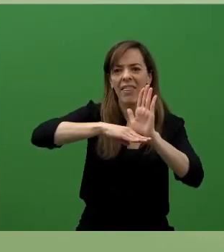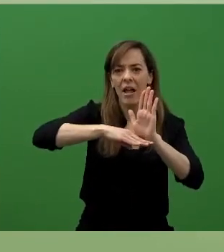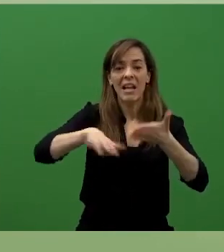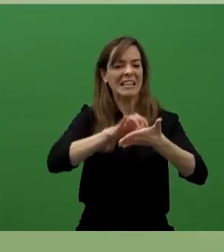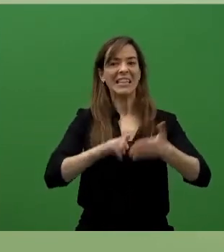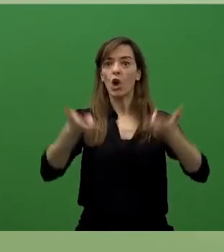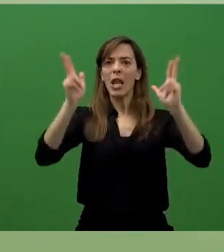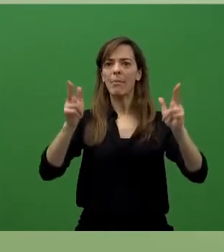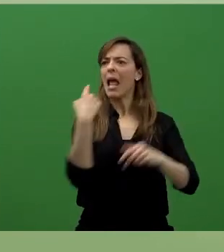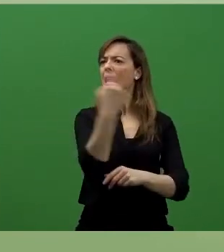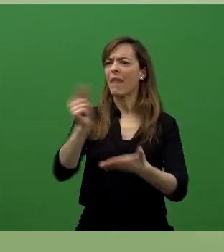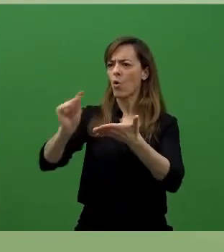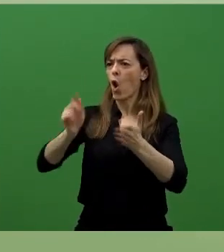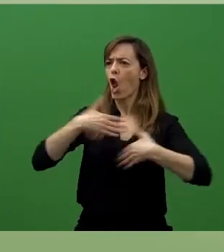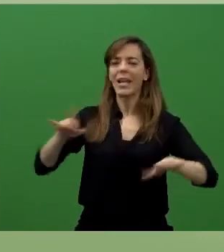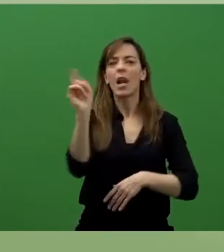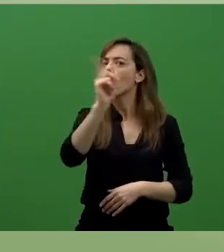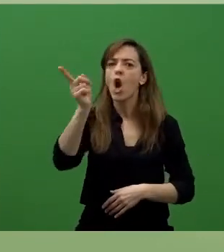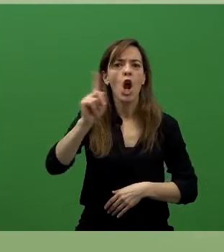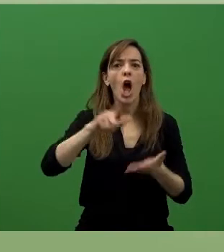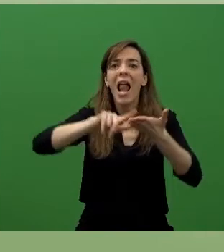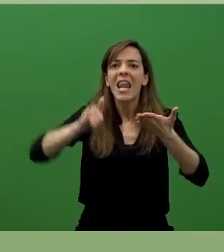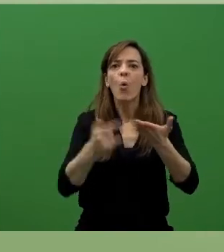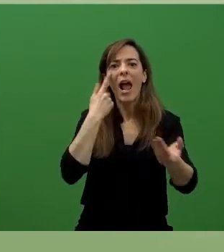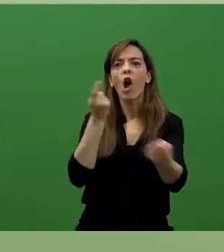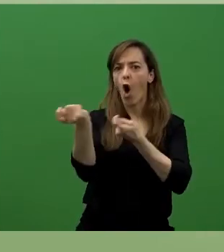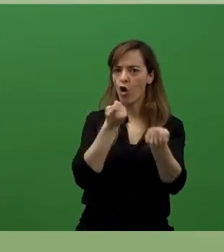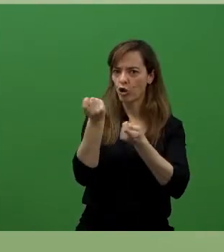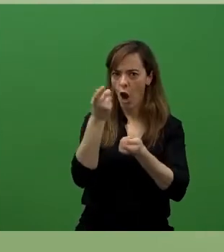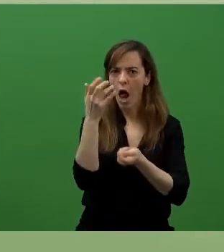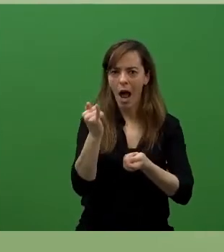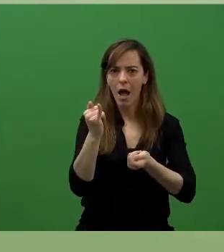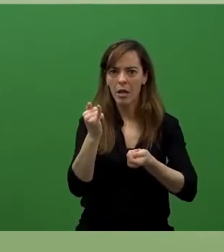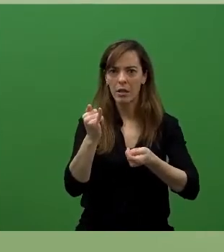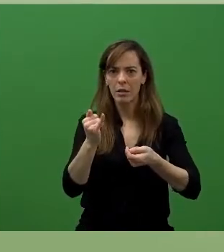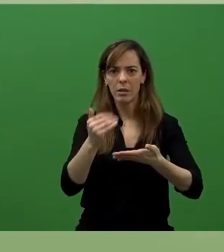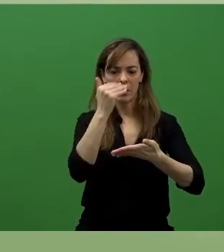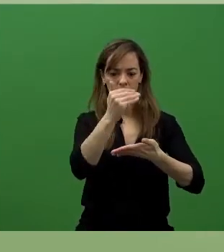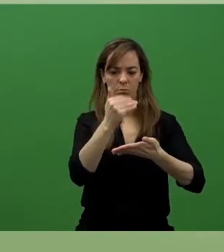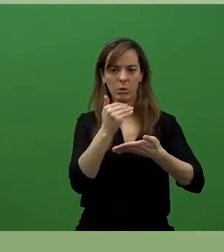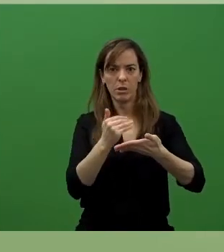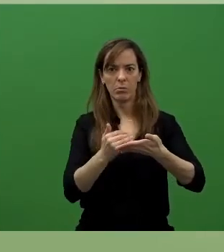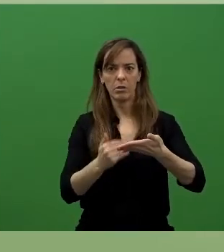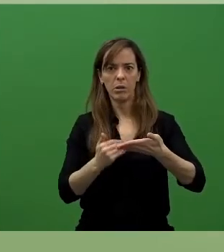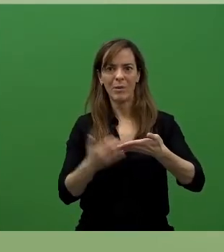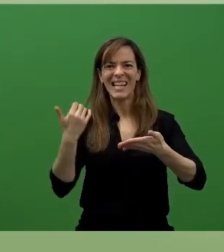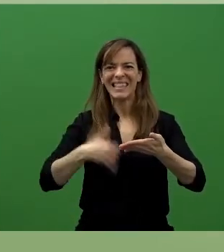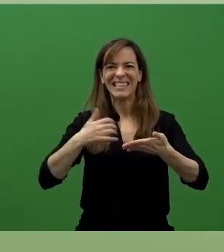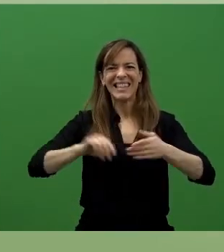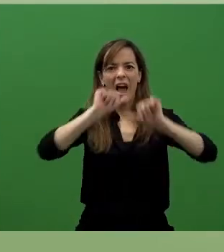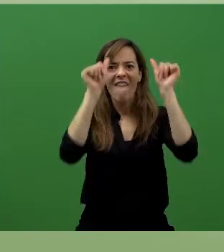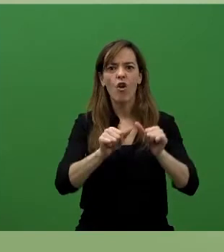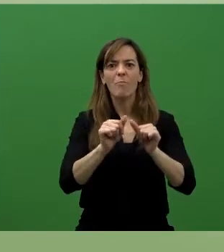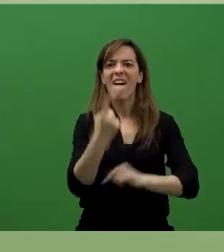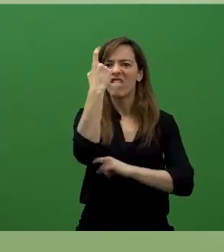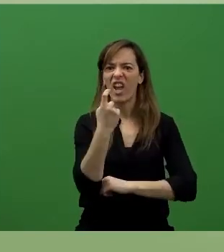libre, que cada uno escriba lo que quiere, no, utilizamos un lenguaje controlado, es decir, que hay toda una colección de términos ya predefinidos para